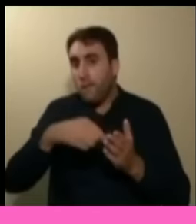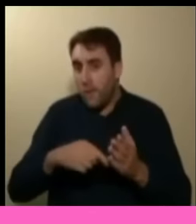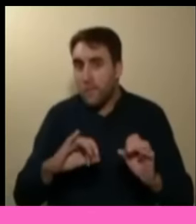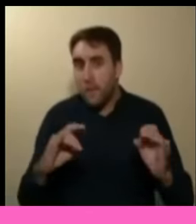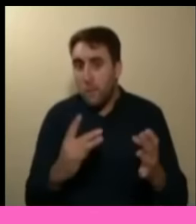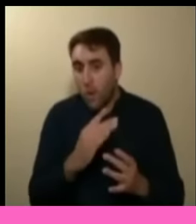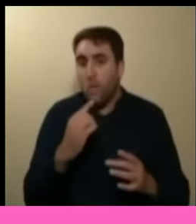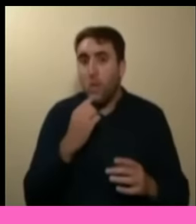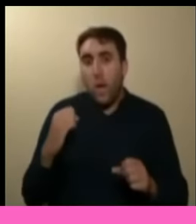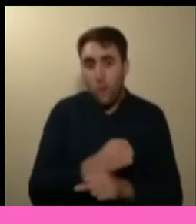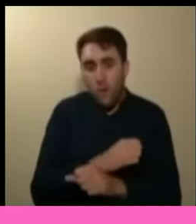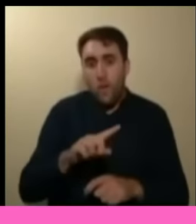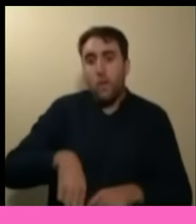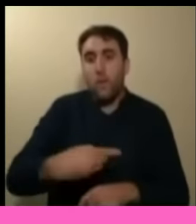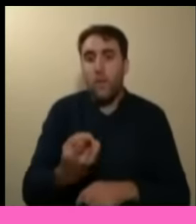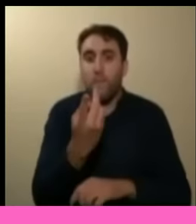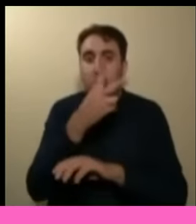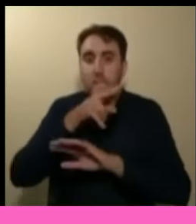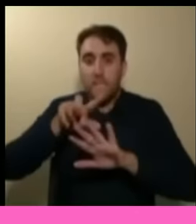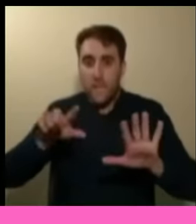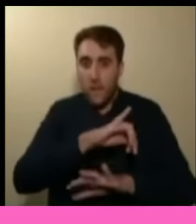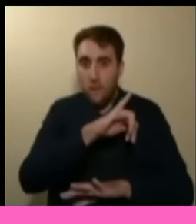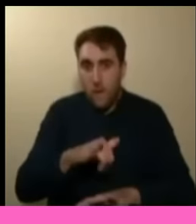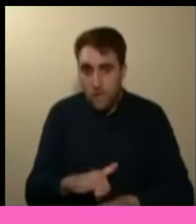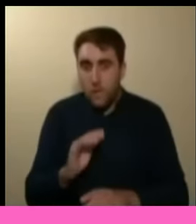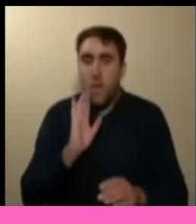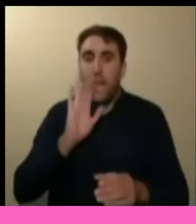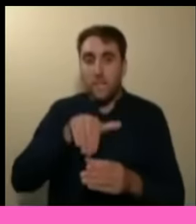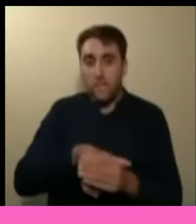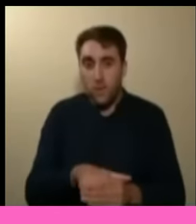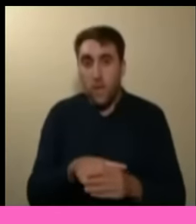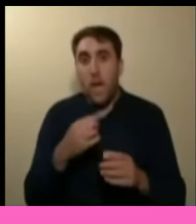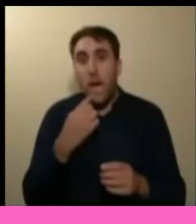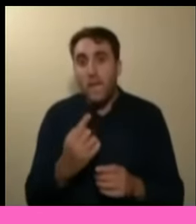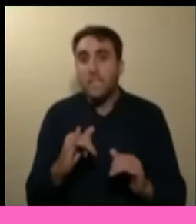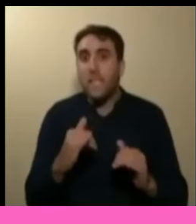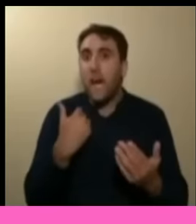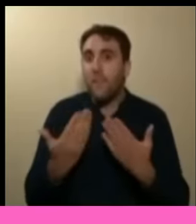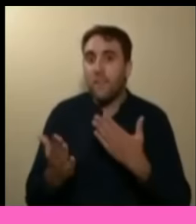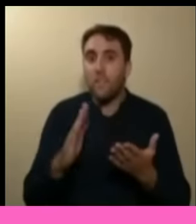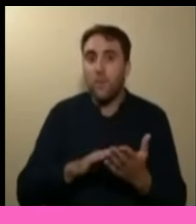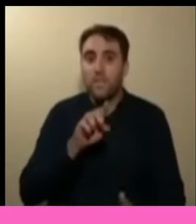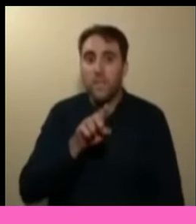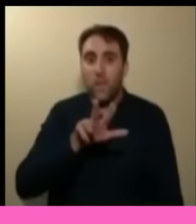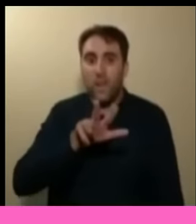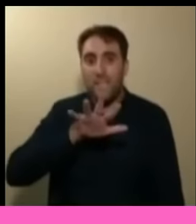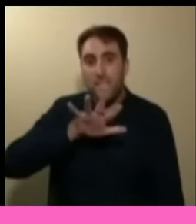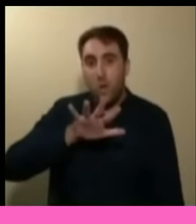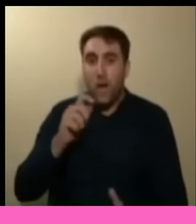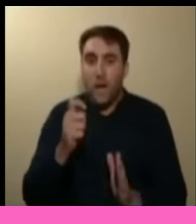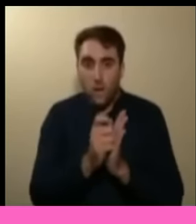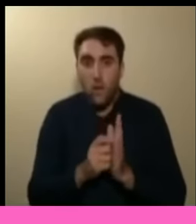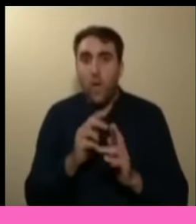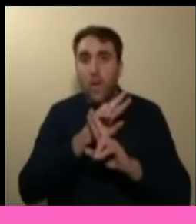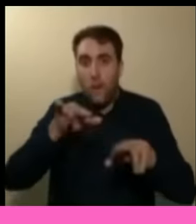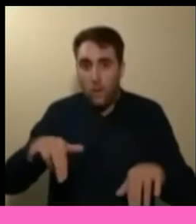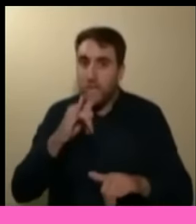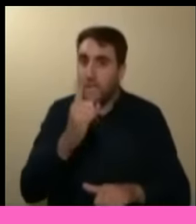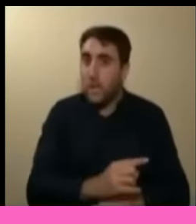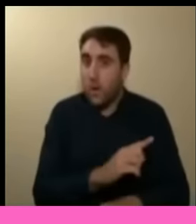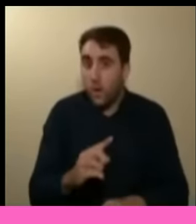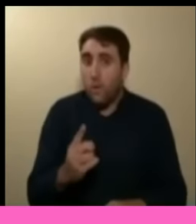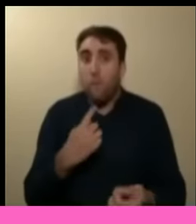de marzo, y ahí se tendrá que definir si 132 artículos serán derogados o no de esa ley, que para el gobierno, repito